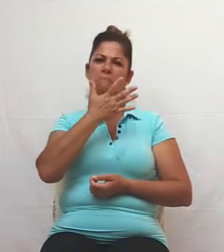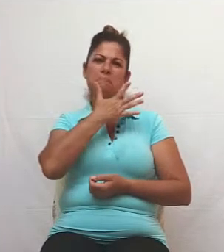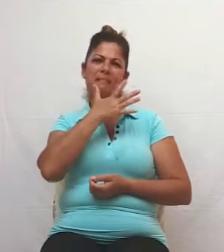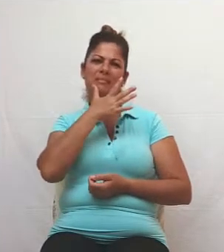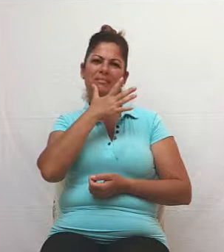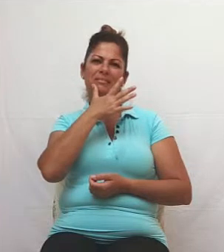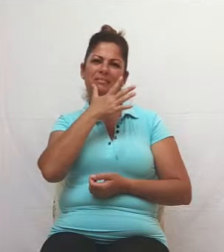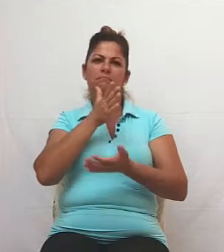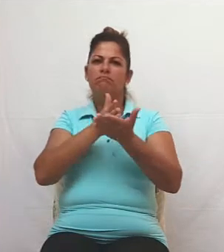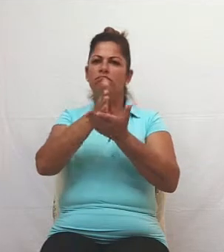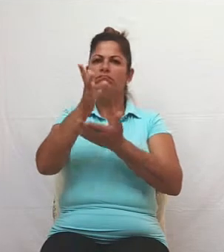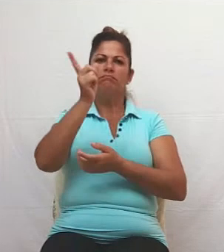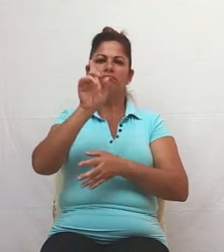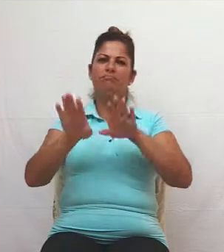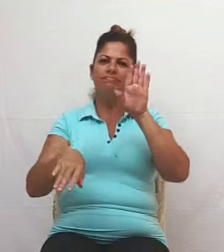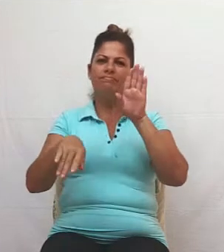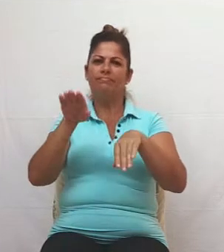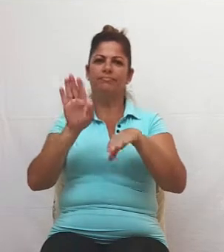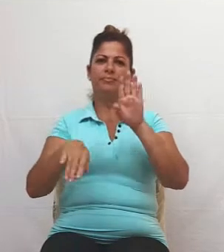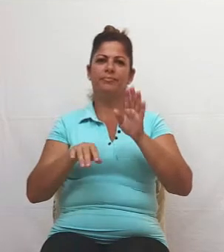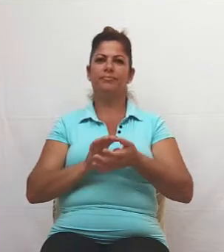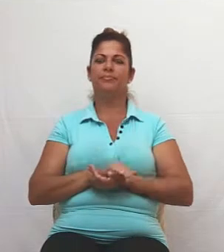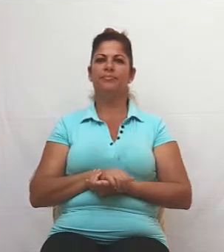ha sido mi atención muy inestable